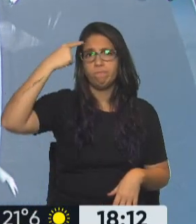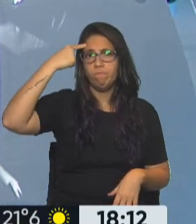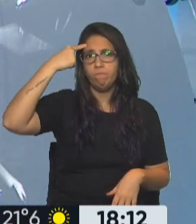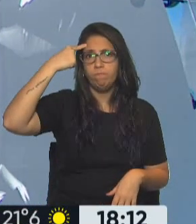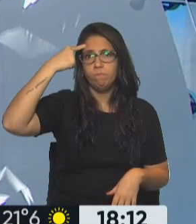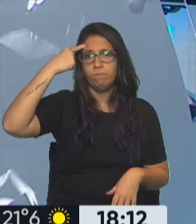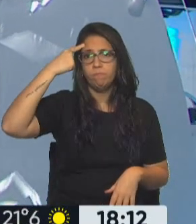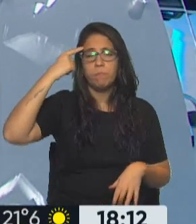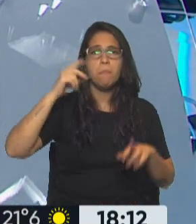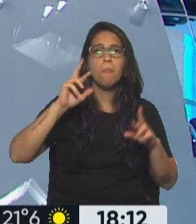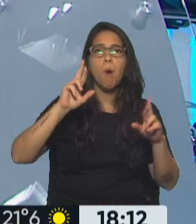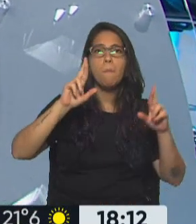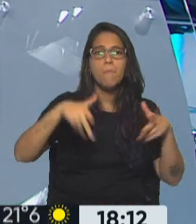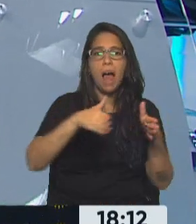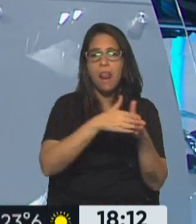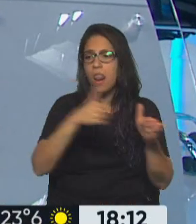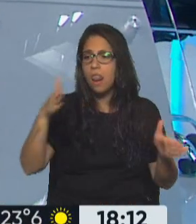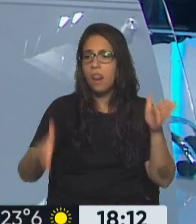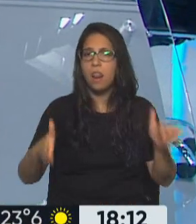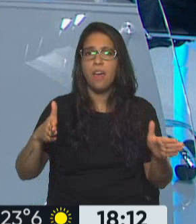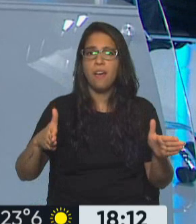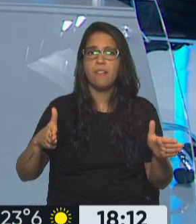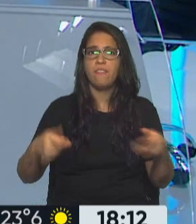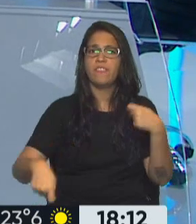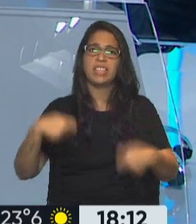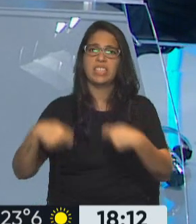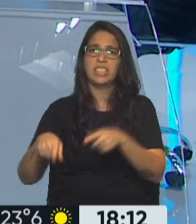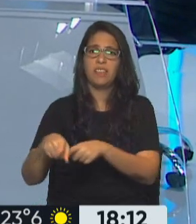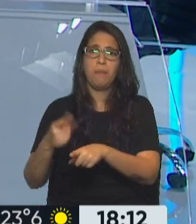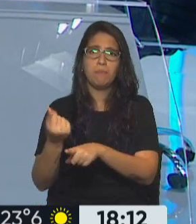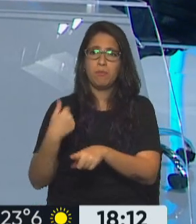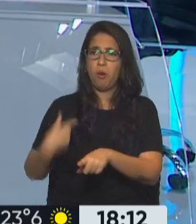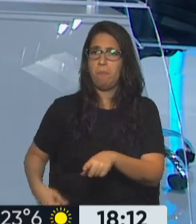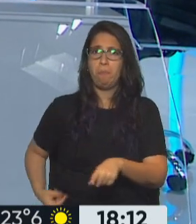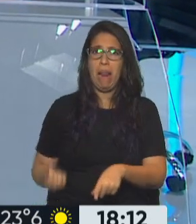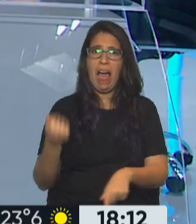son flexibles, sí, nunca van a empatar con lo que tengo en el bolsillo.